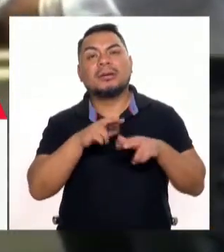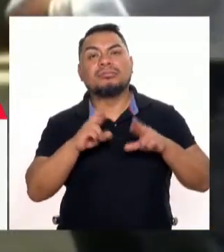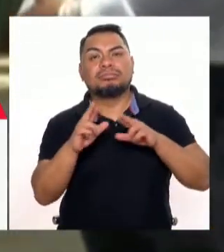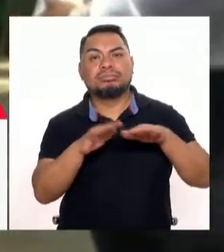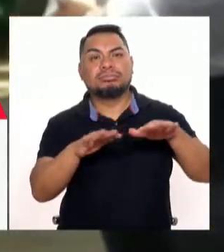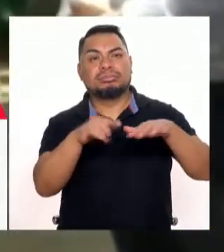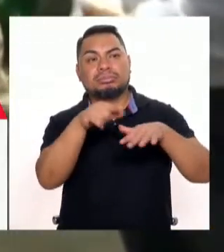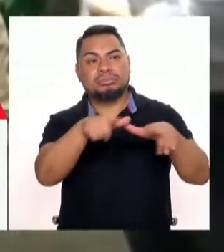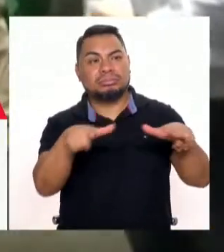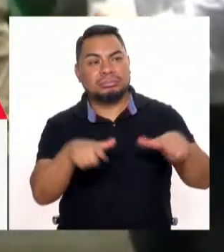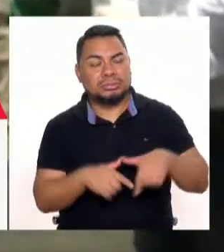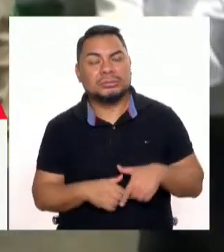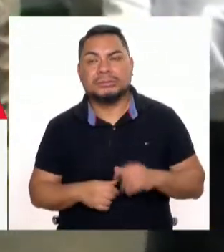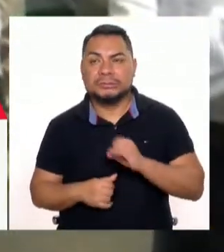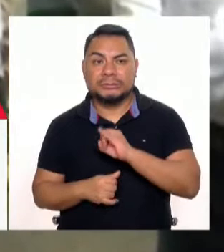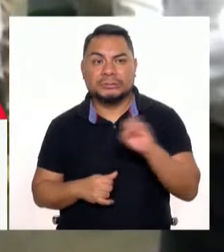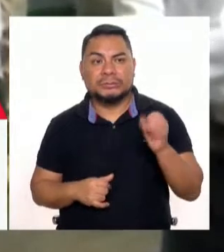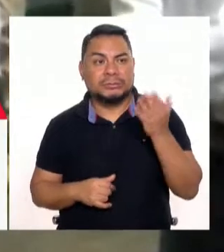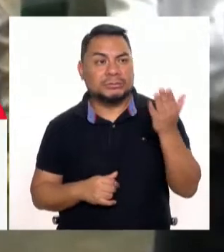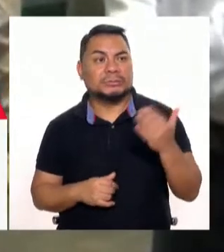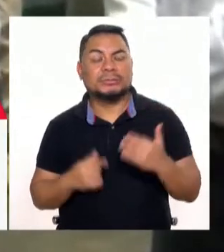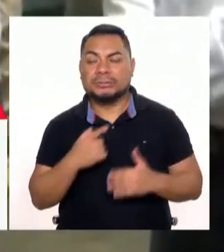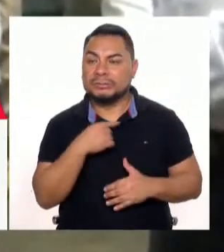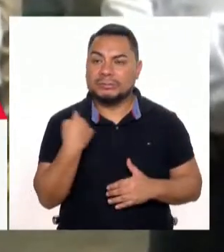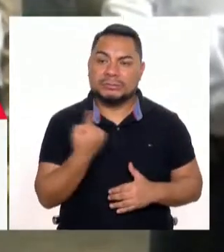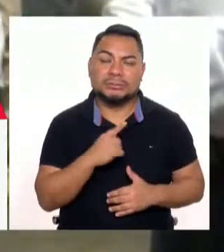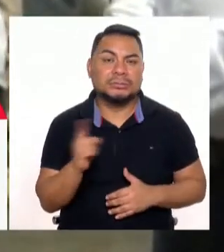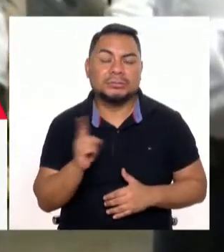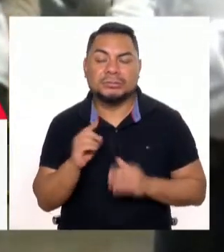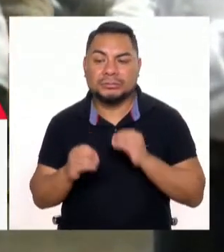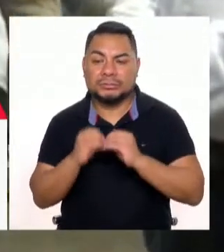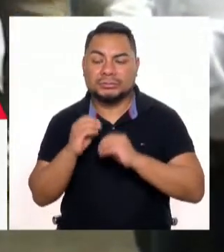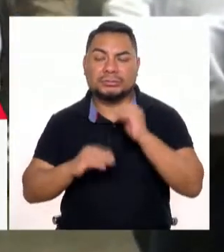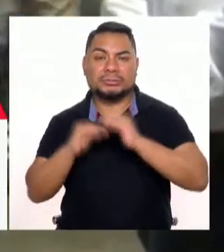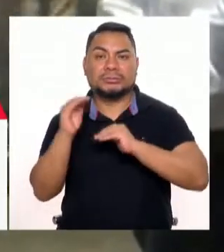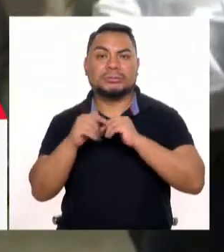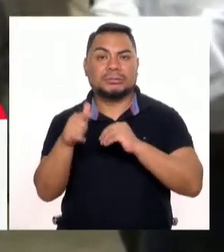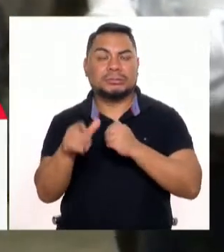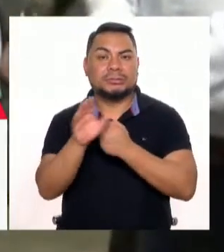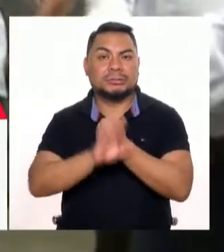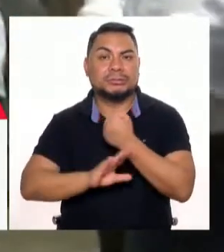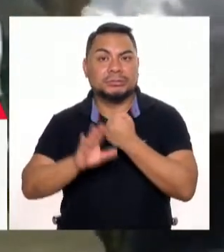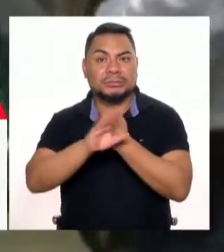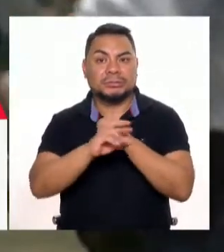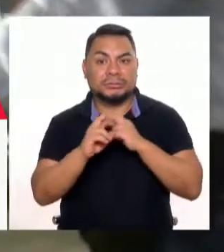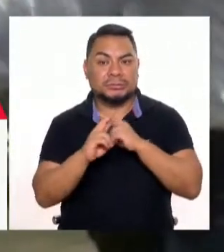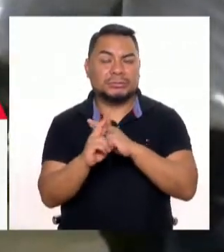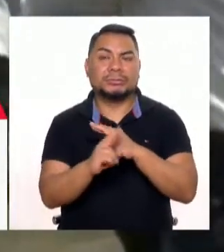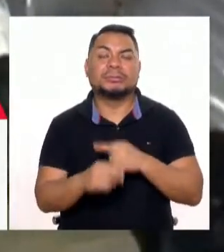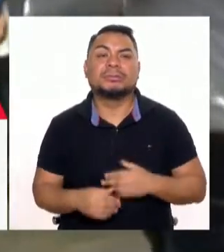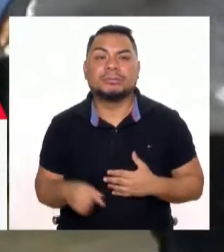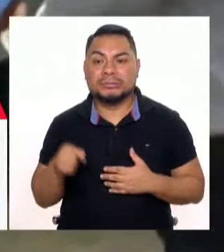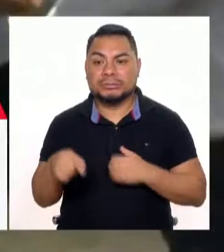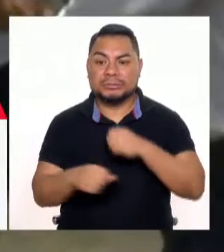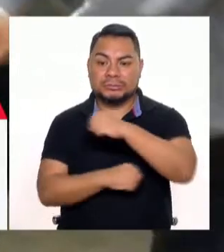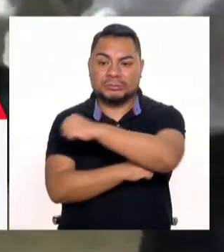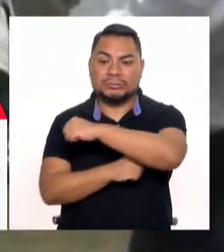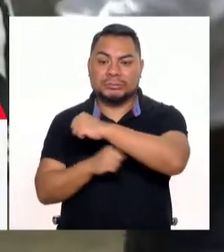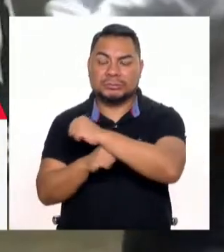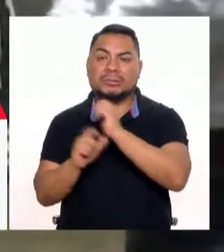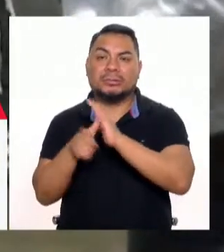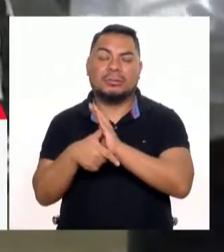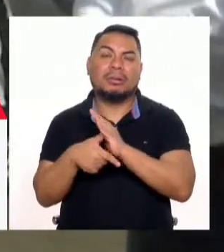que es al margen izquierdo si nosotros no construimos estas defensas ribereña este puente va a quedar